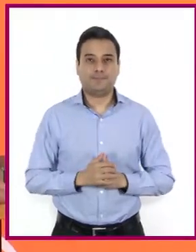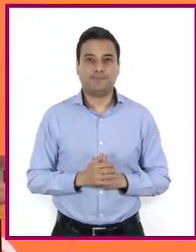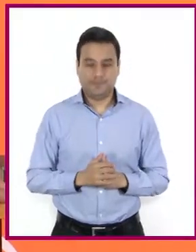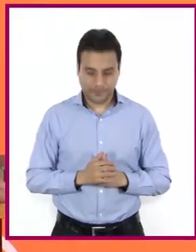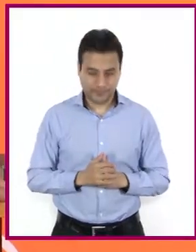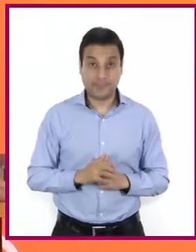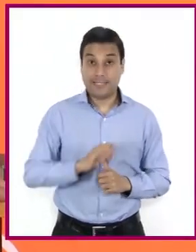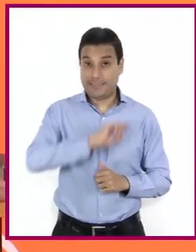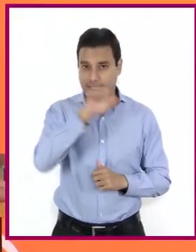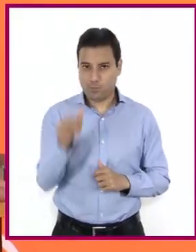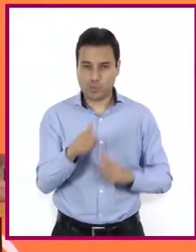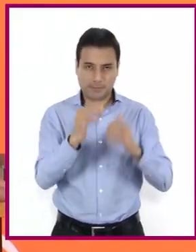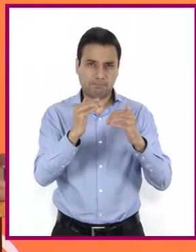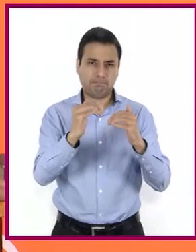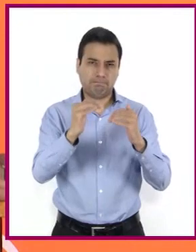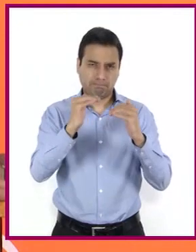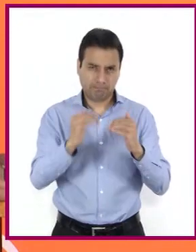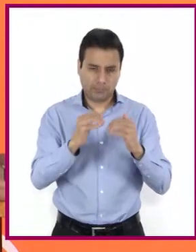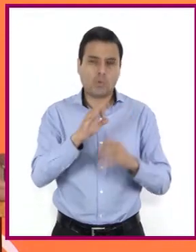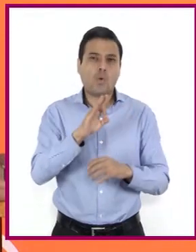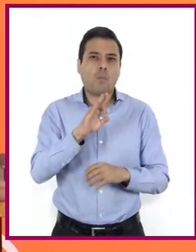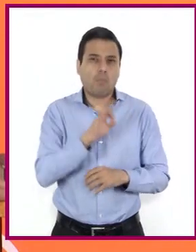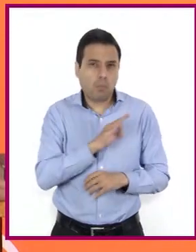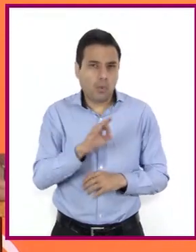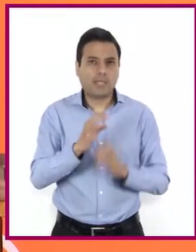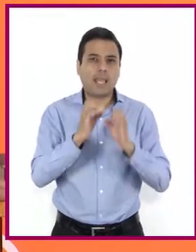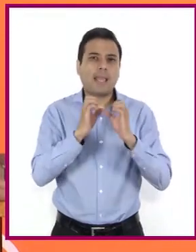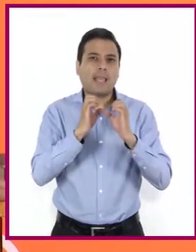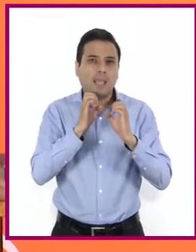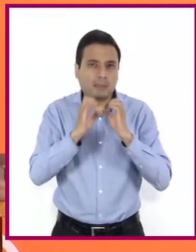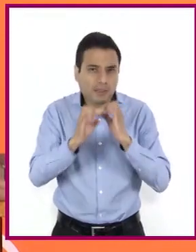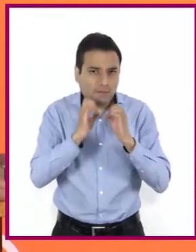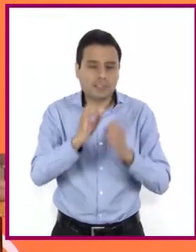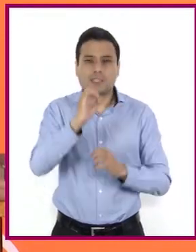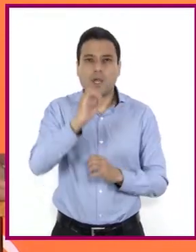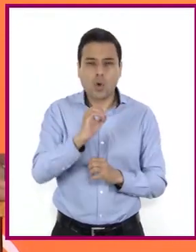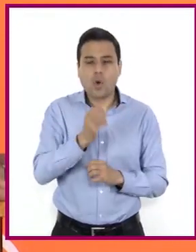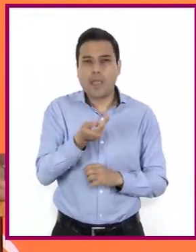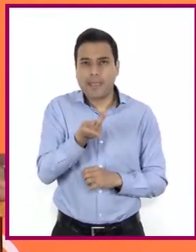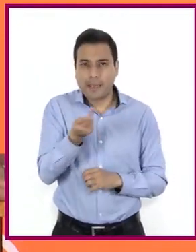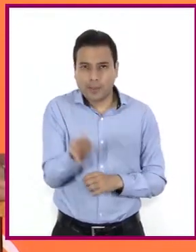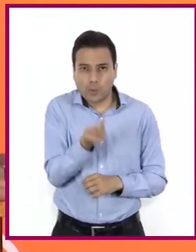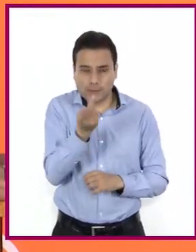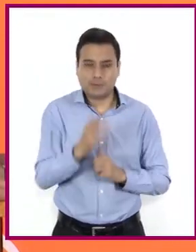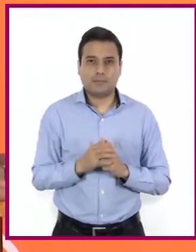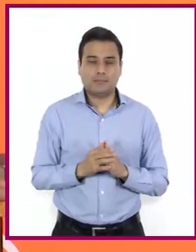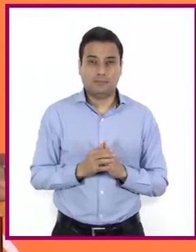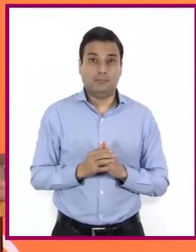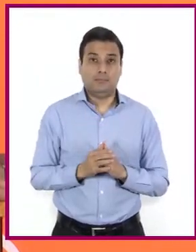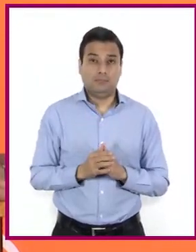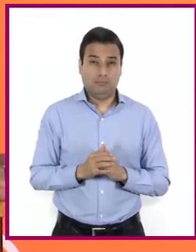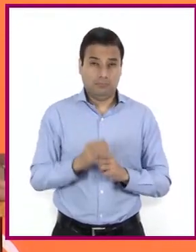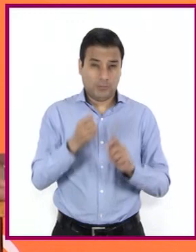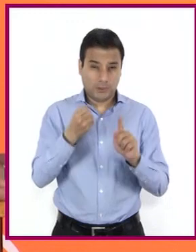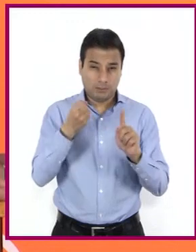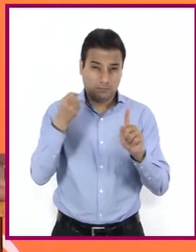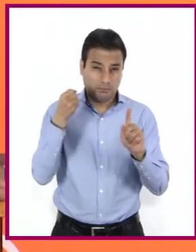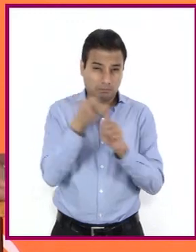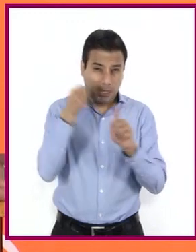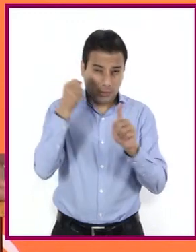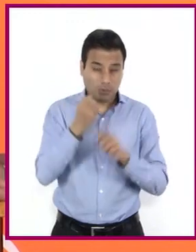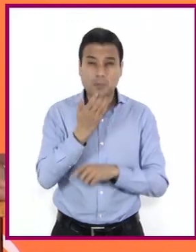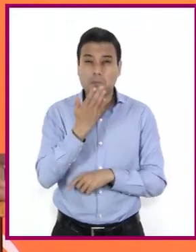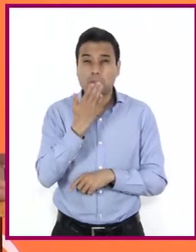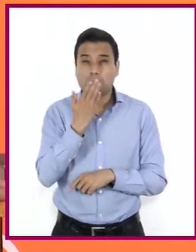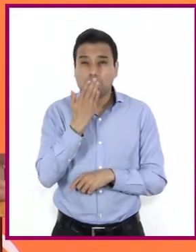Después, podemos elaborar encuestas o entrevistas que nos muestren si los resultados obtenidos fueron los que esperábamos o bien